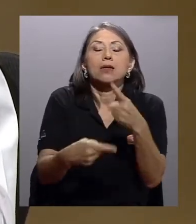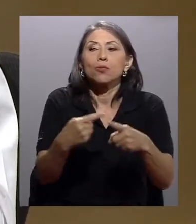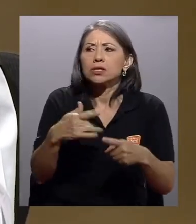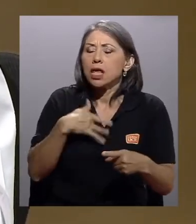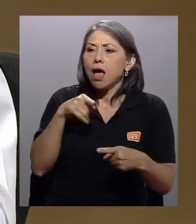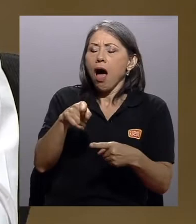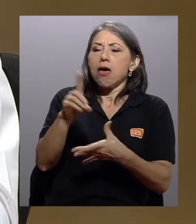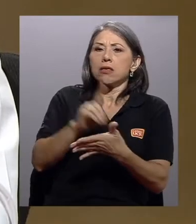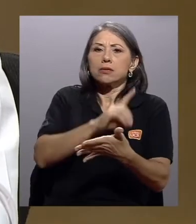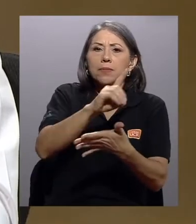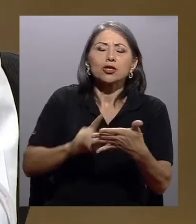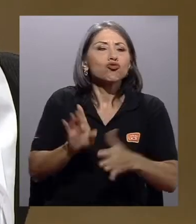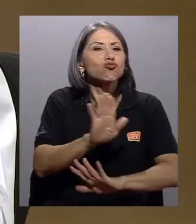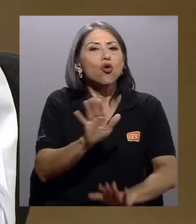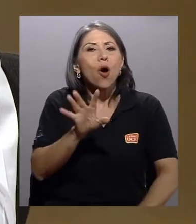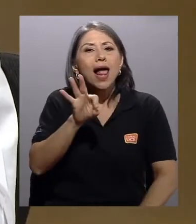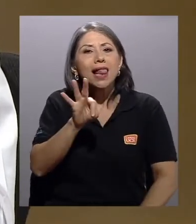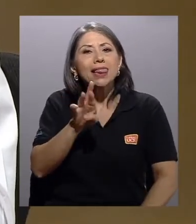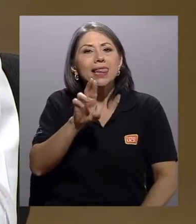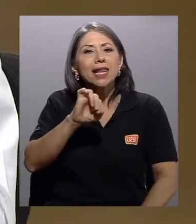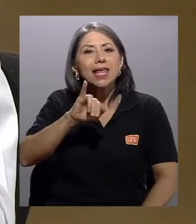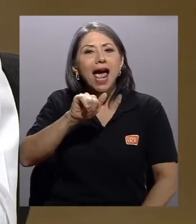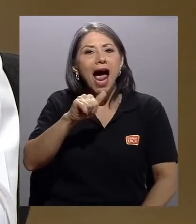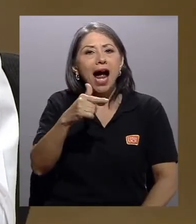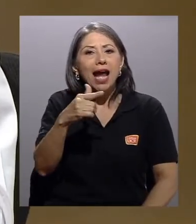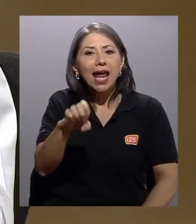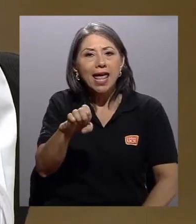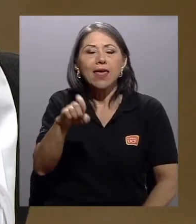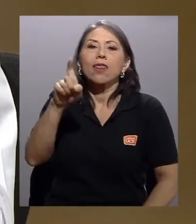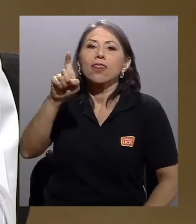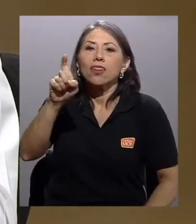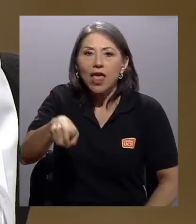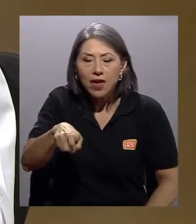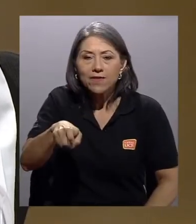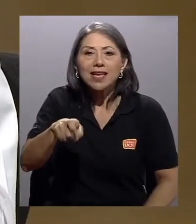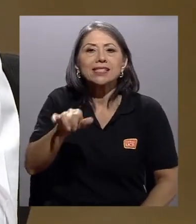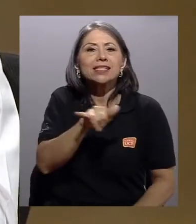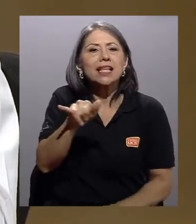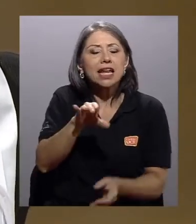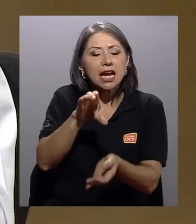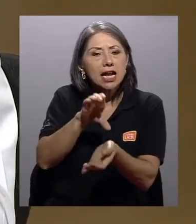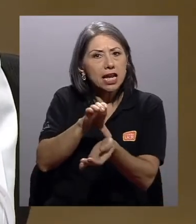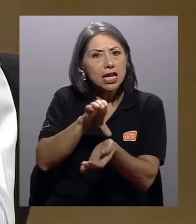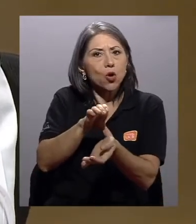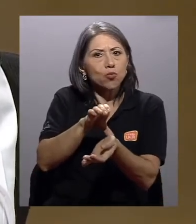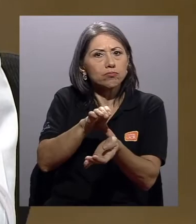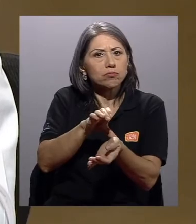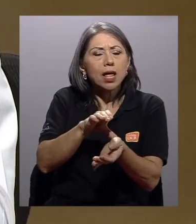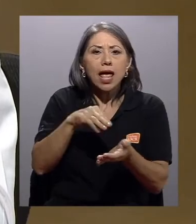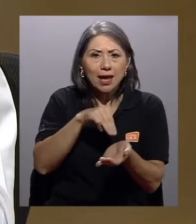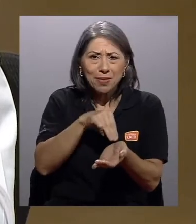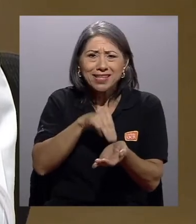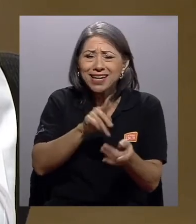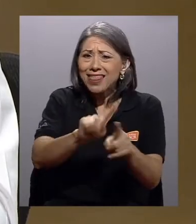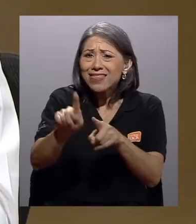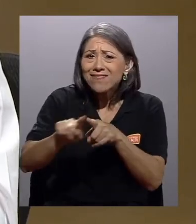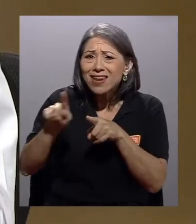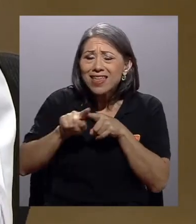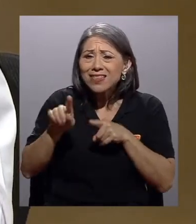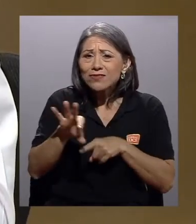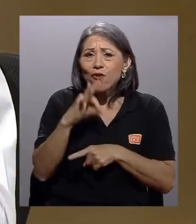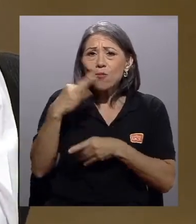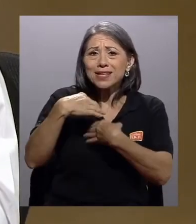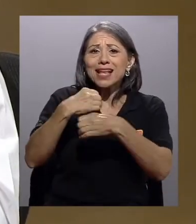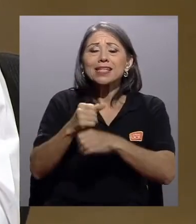discriminación. El triage tiene que ser absolutamente clínico. Existen en medicina diferentes formas de hacer triage en